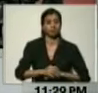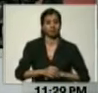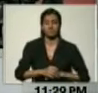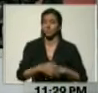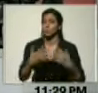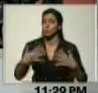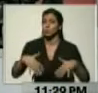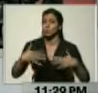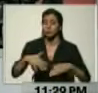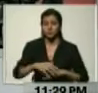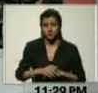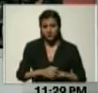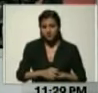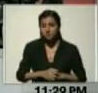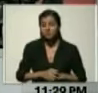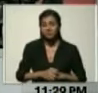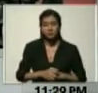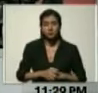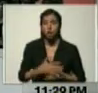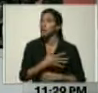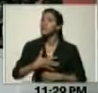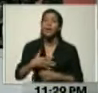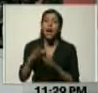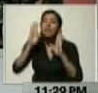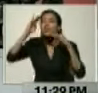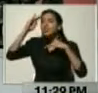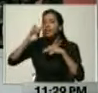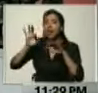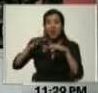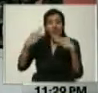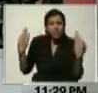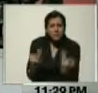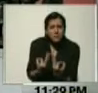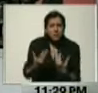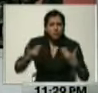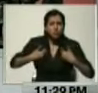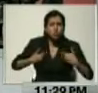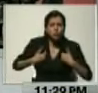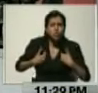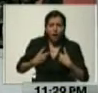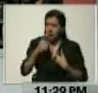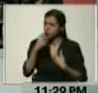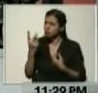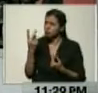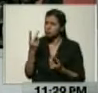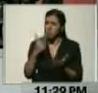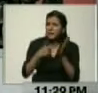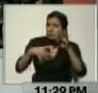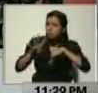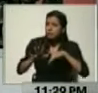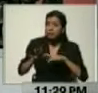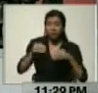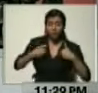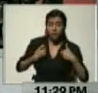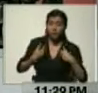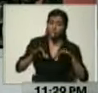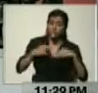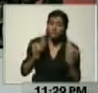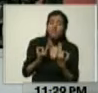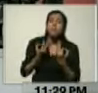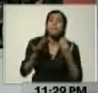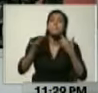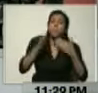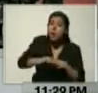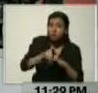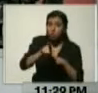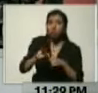¡Ay, papá! No quiso escuchar a los familiares de las víctimas de la guarimba. No lo quiso escuchar. No tiene